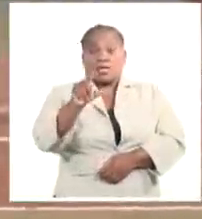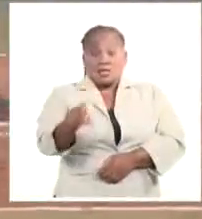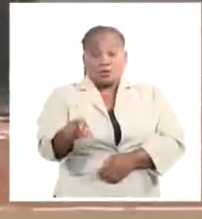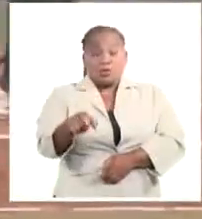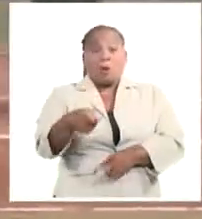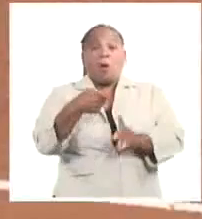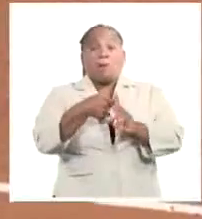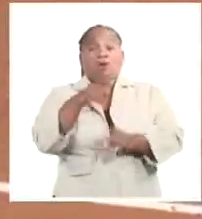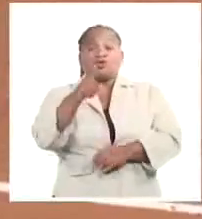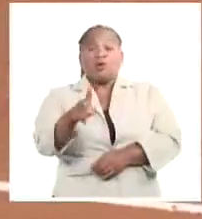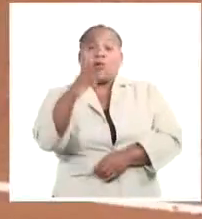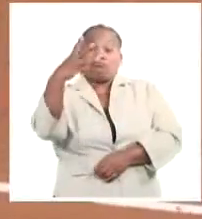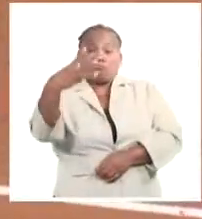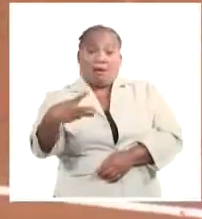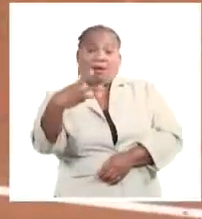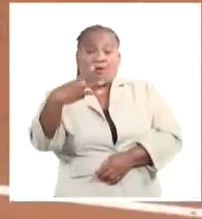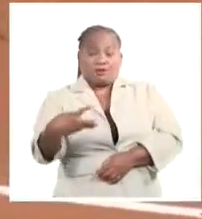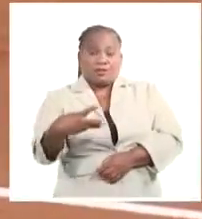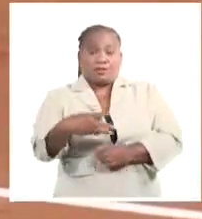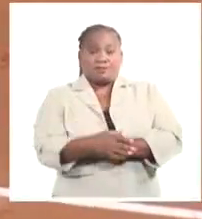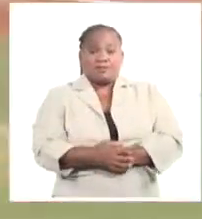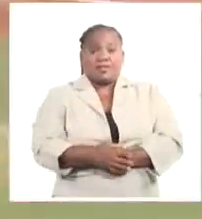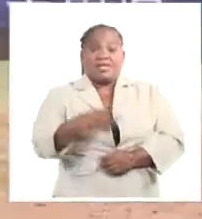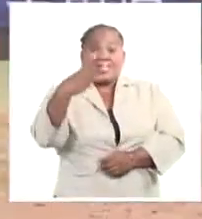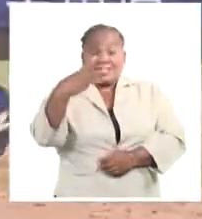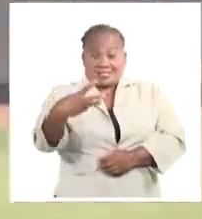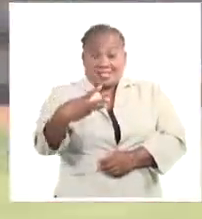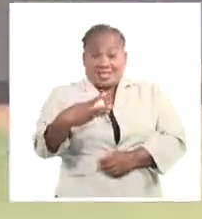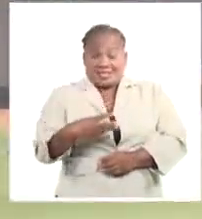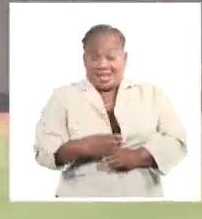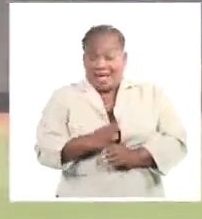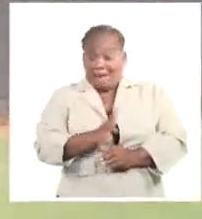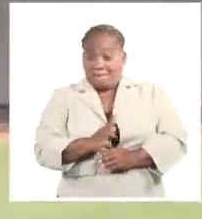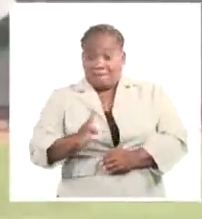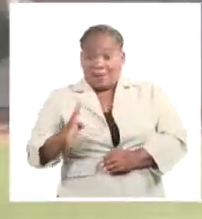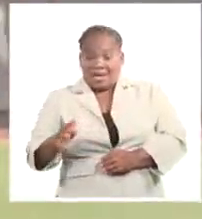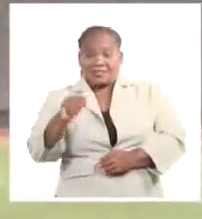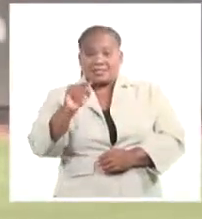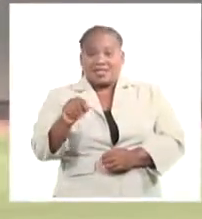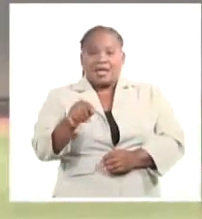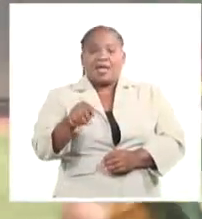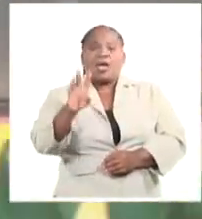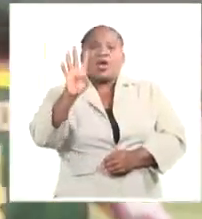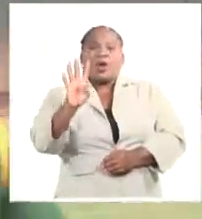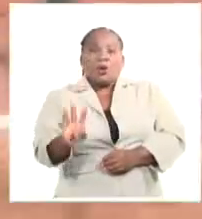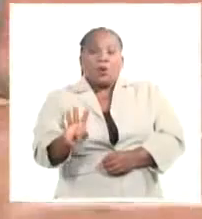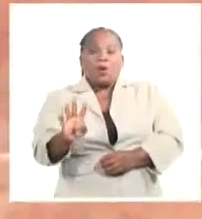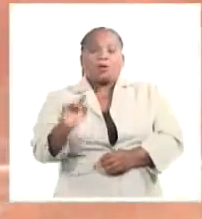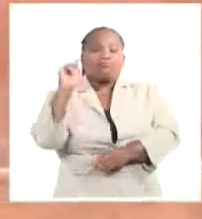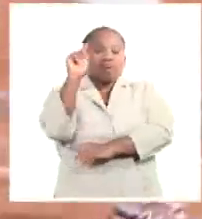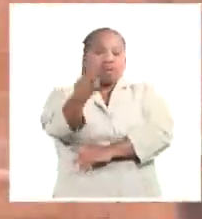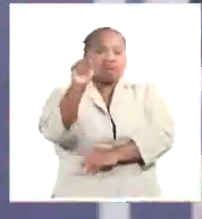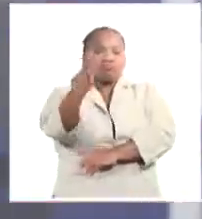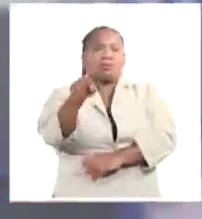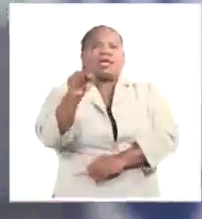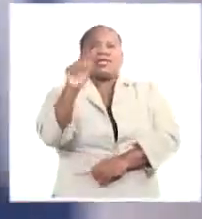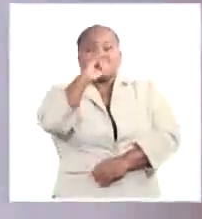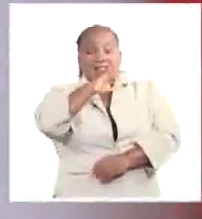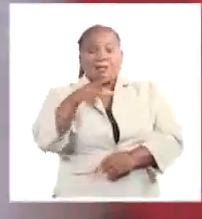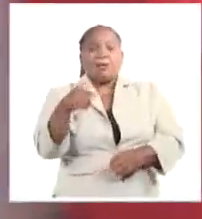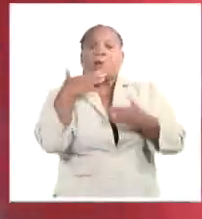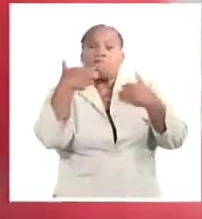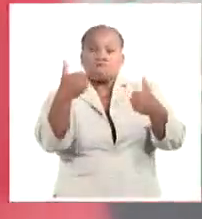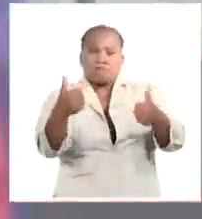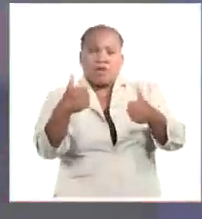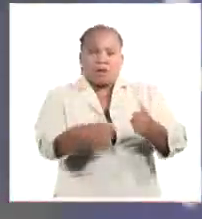3 bateadores a los que se midió. El tercera base, Yuri Fernández, conectó 3 imparables en 4 turnos y terminó como el más destacado entre